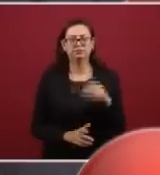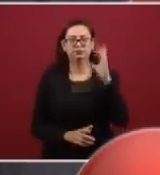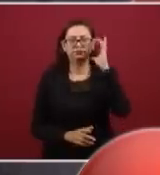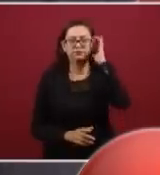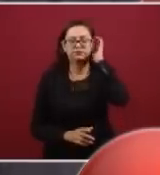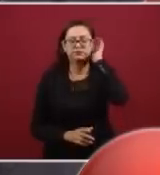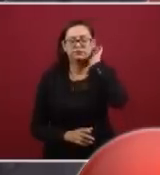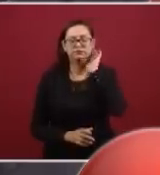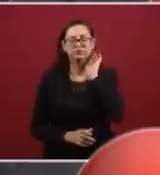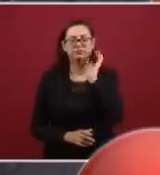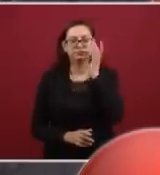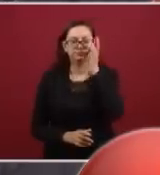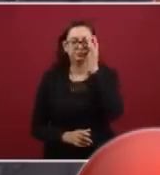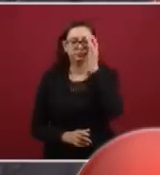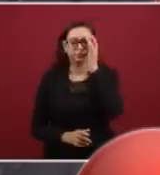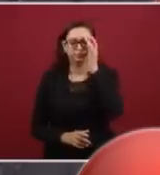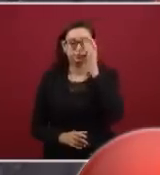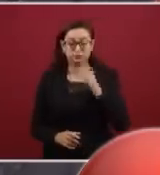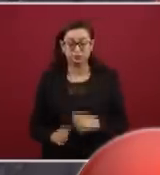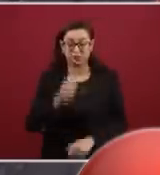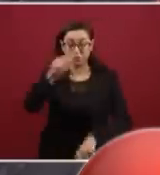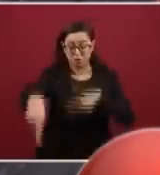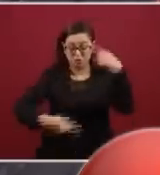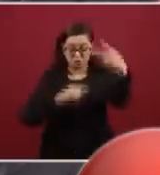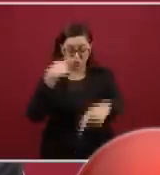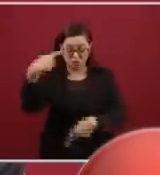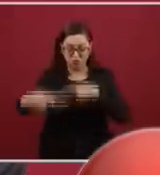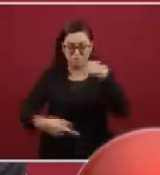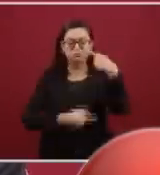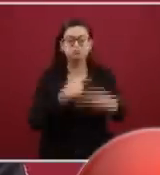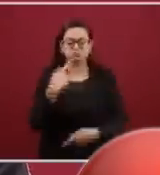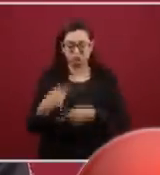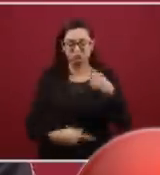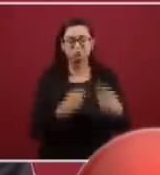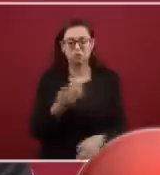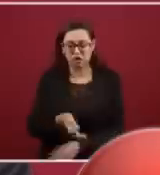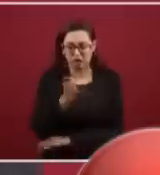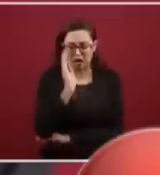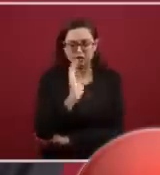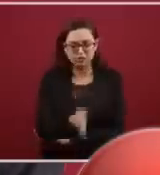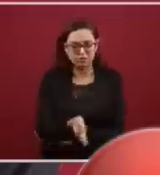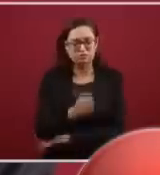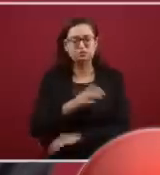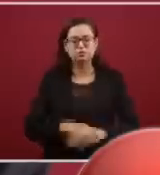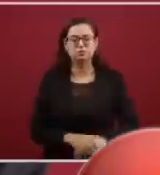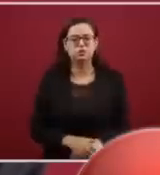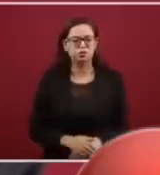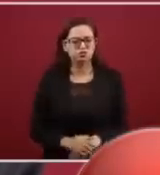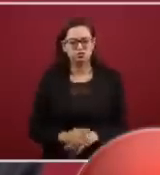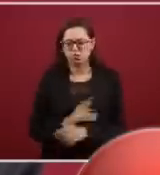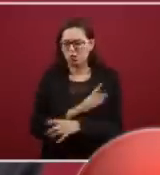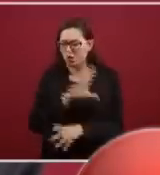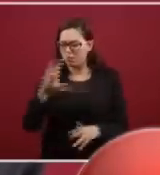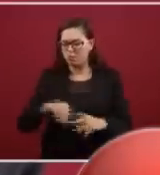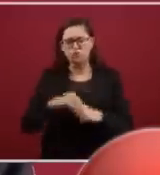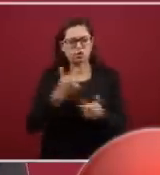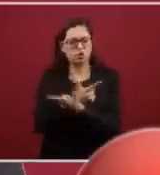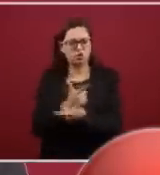aceptar todos los cuestionamientos, garantizar libertades plenas,